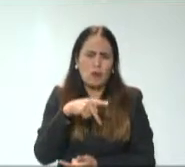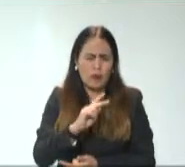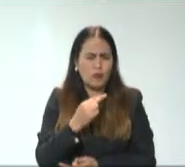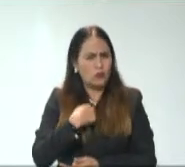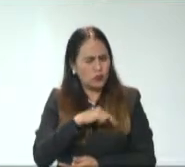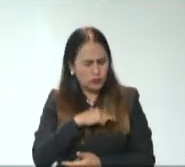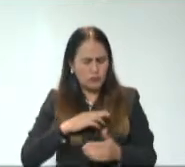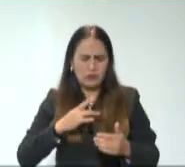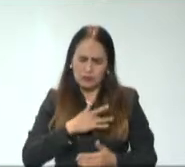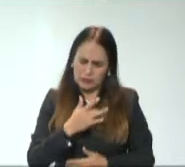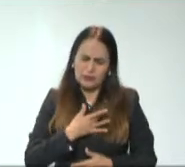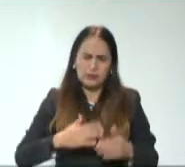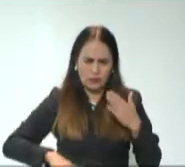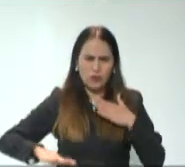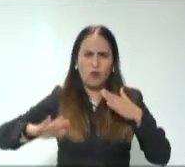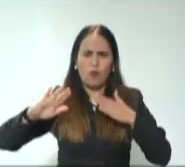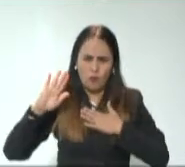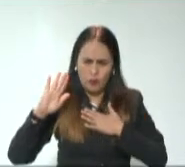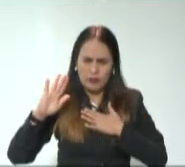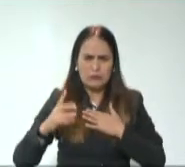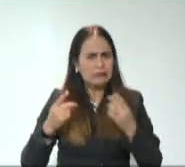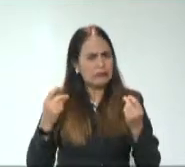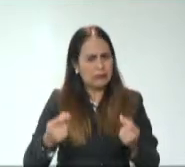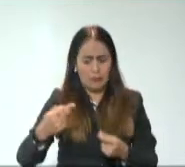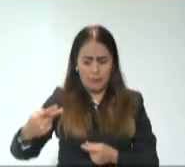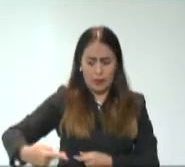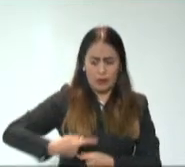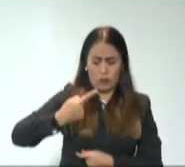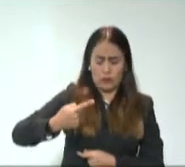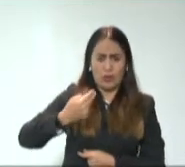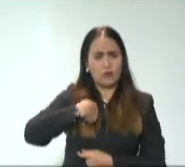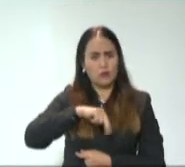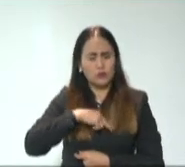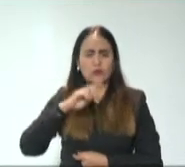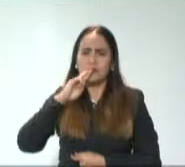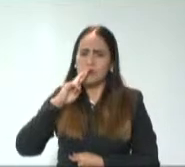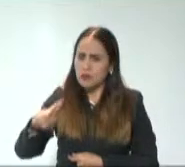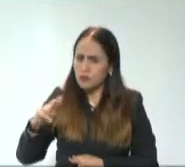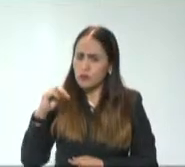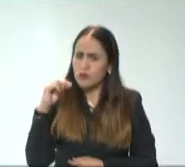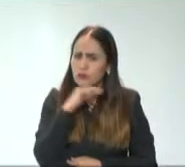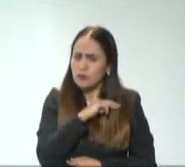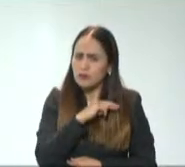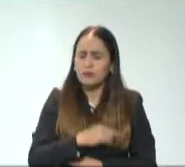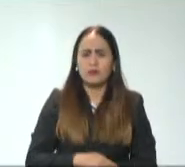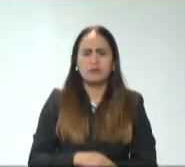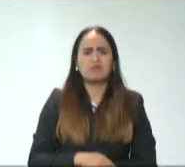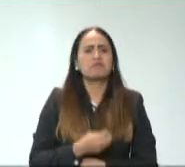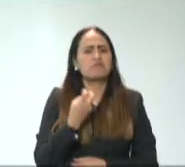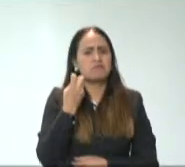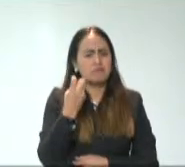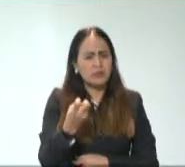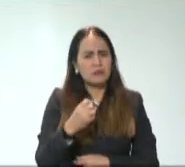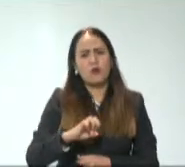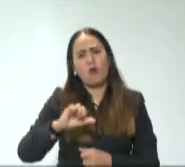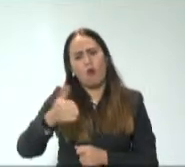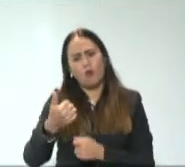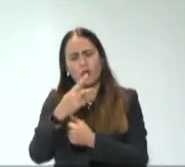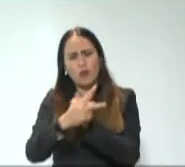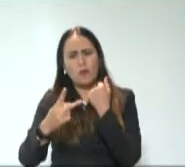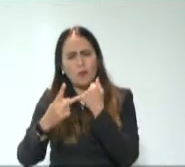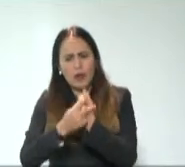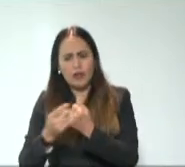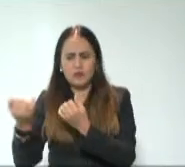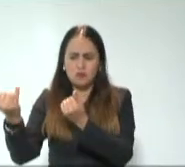de tal manera de que tenemos que responderle al solicitante qué es lo que hemos recibido del extranjero Y a dónde